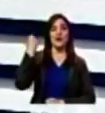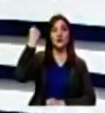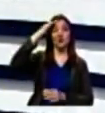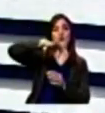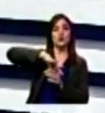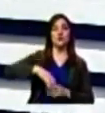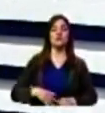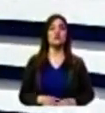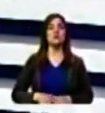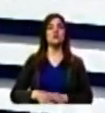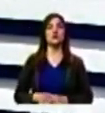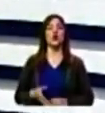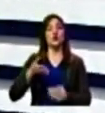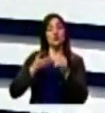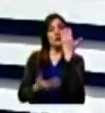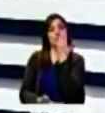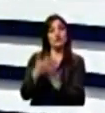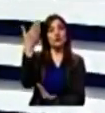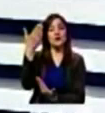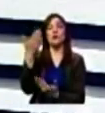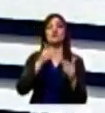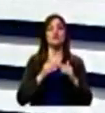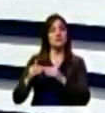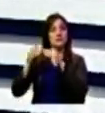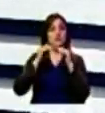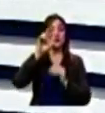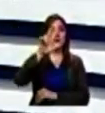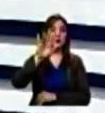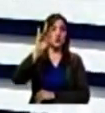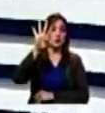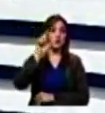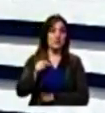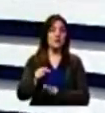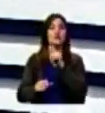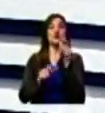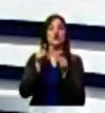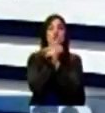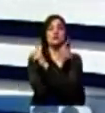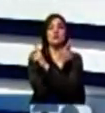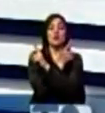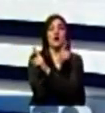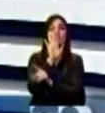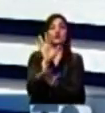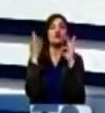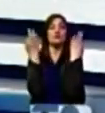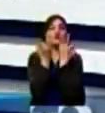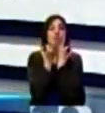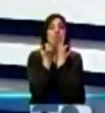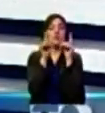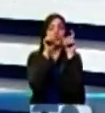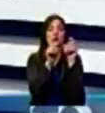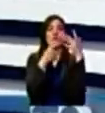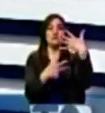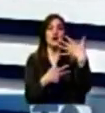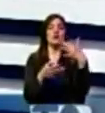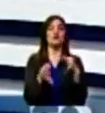a Votar. El objetivo es facilitar la participación democrática de 374,000 personas con discapacidad y sus familias en la consulta